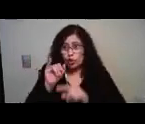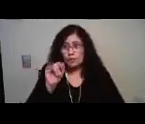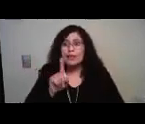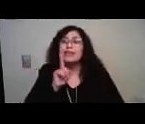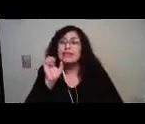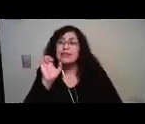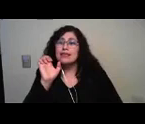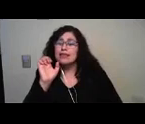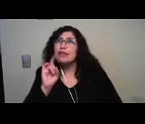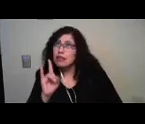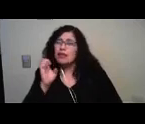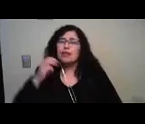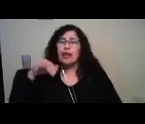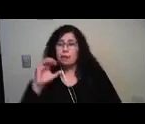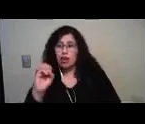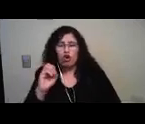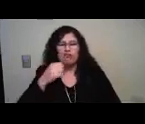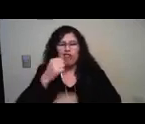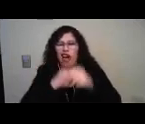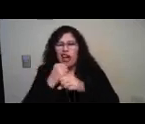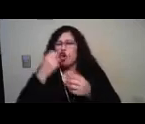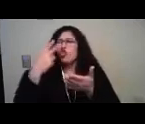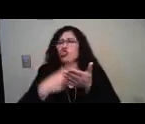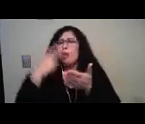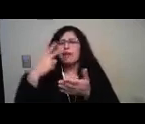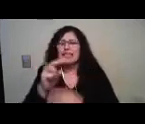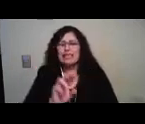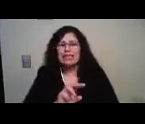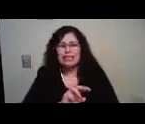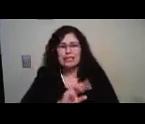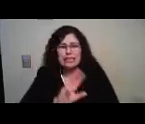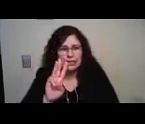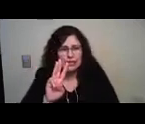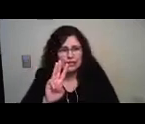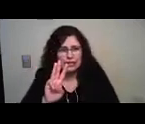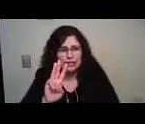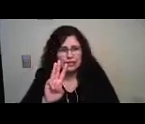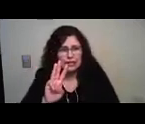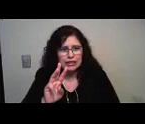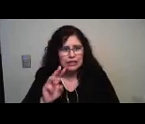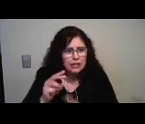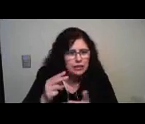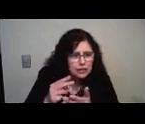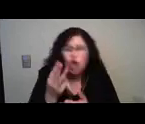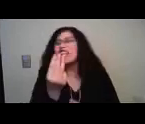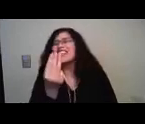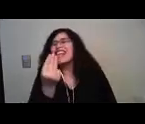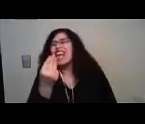que de cierta manera viene a ordenar la terapéutica y el abordaje para las personas con estos cuadros